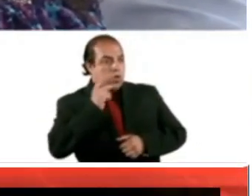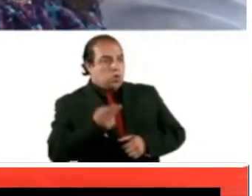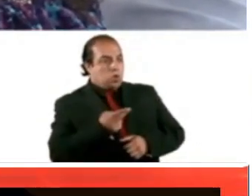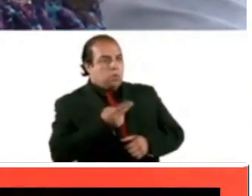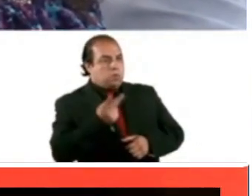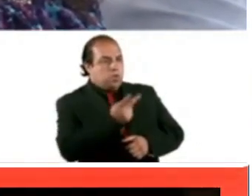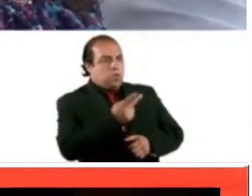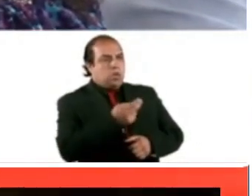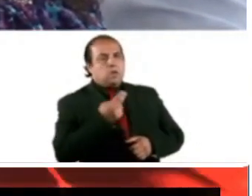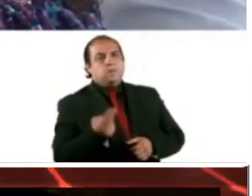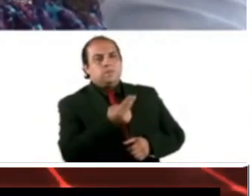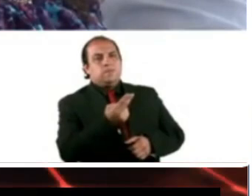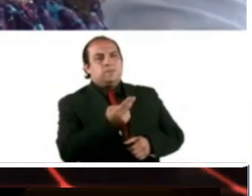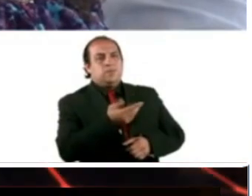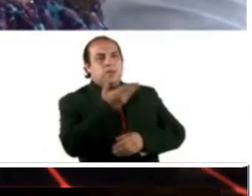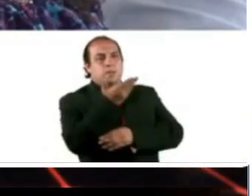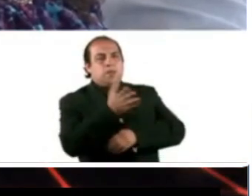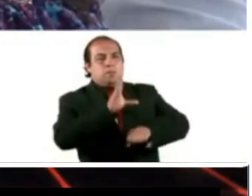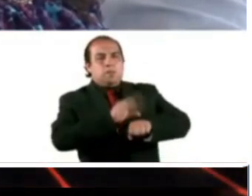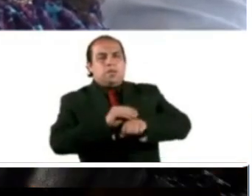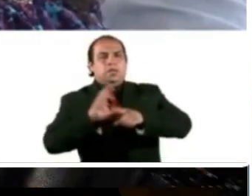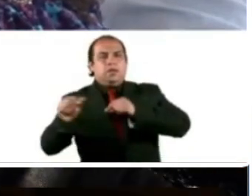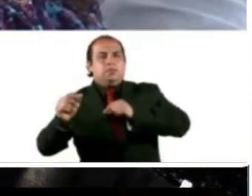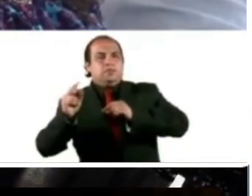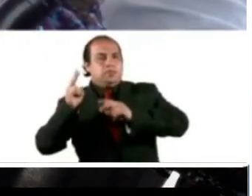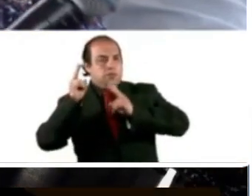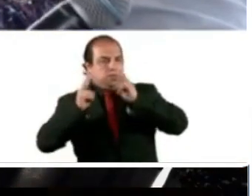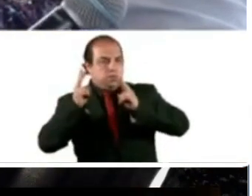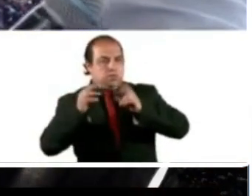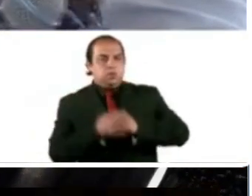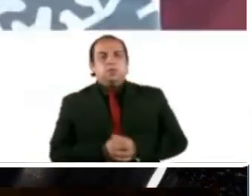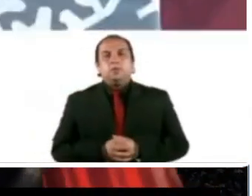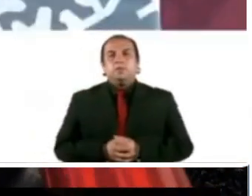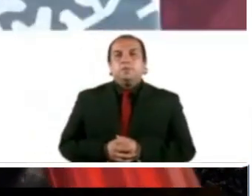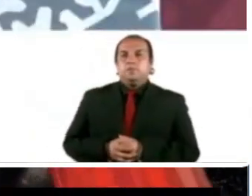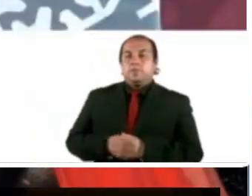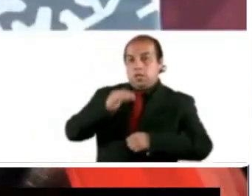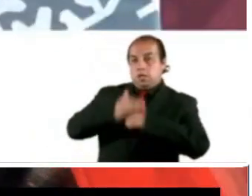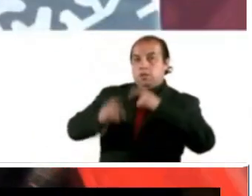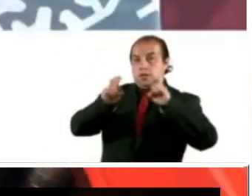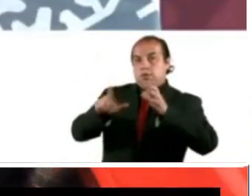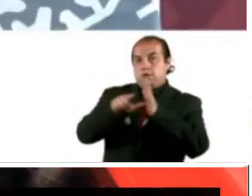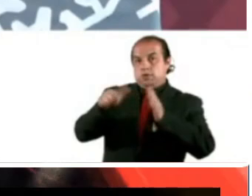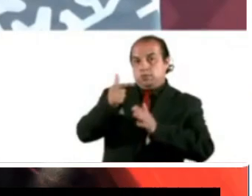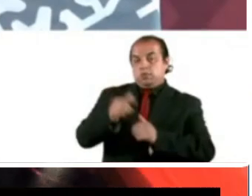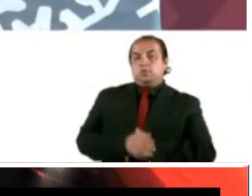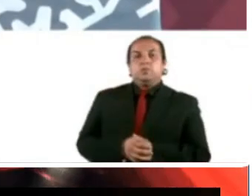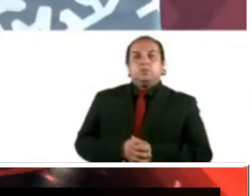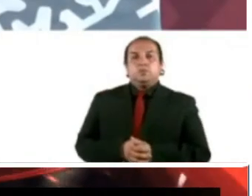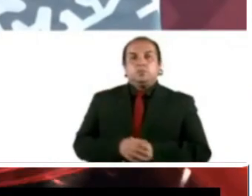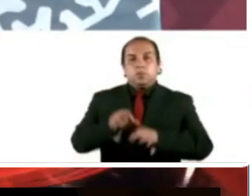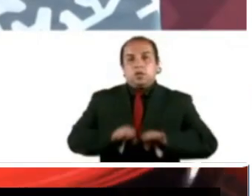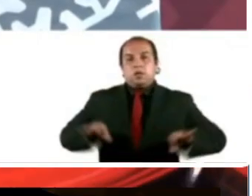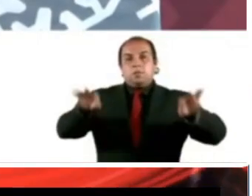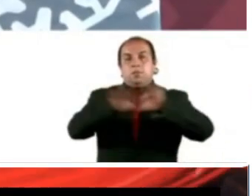que dice. Una de las más críticas sobre este accidente ha sido la senadora Kenia López